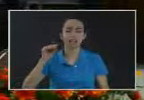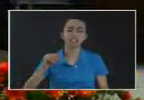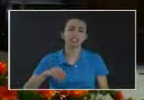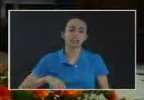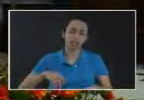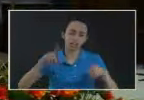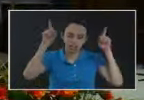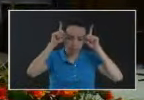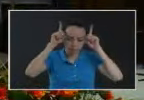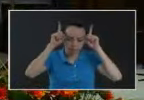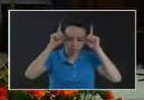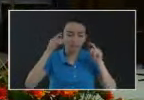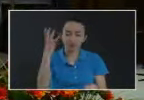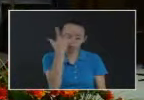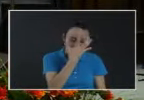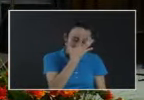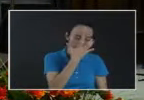Deja el orgullo por un lado.